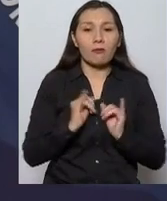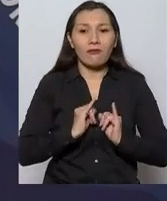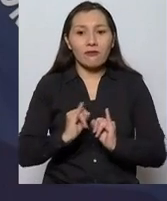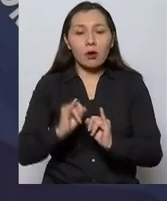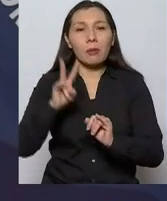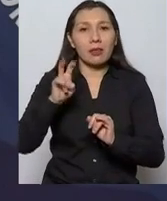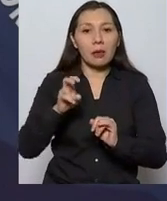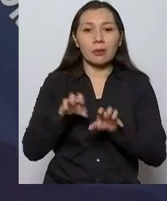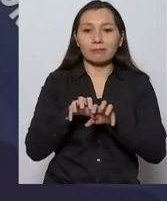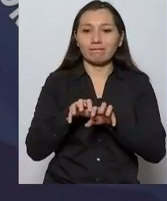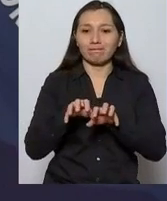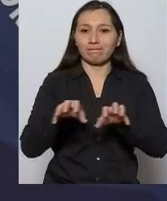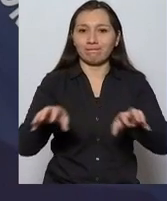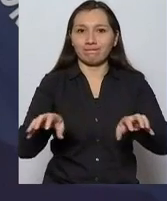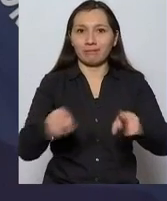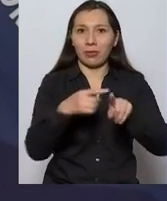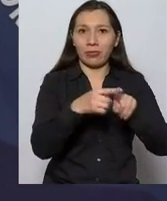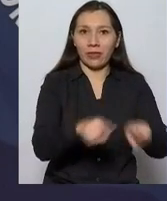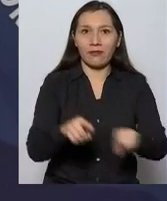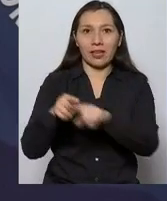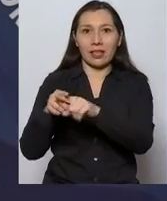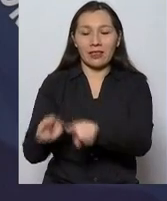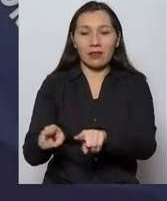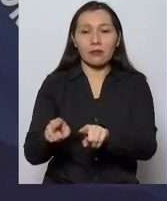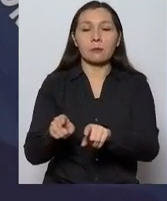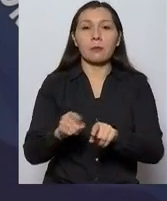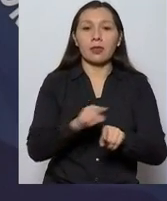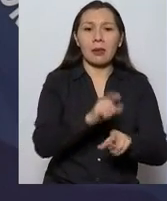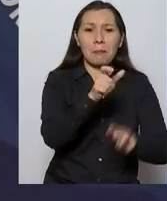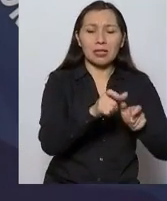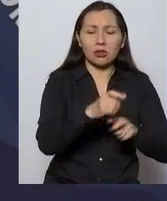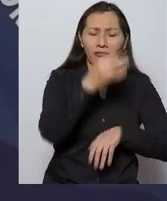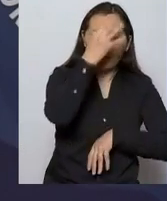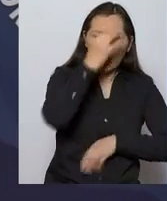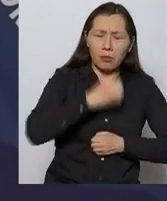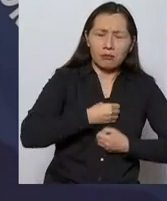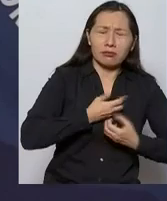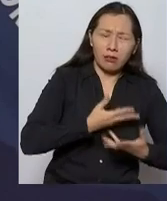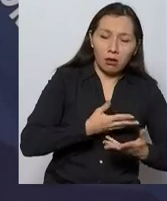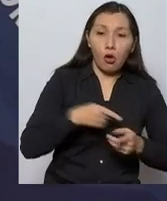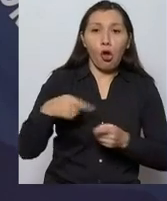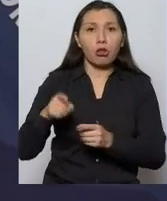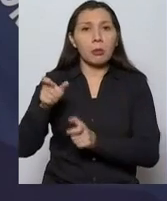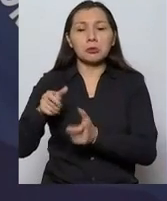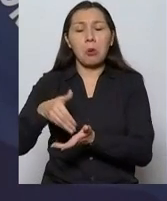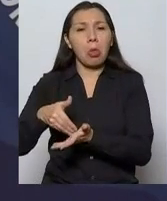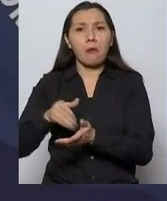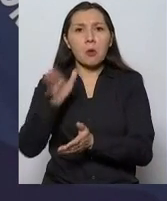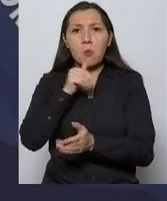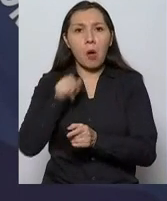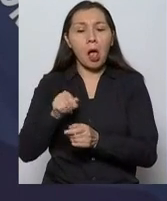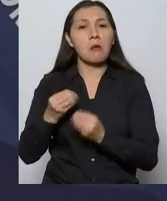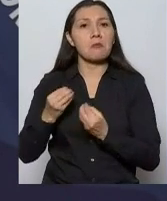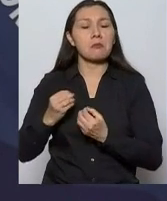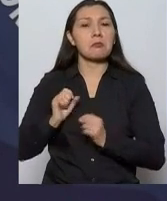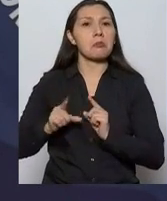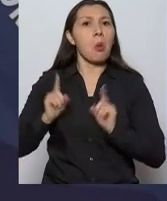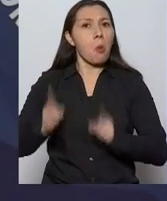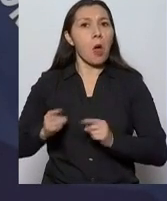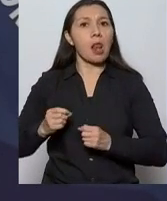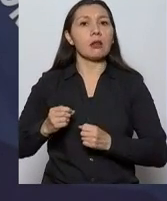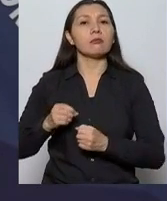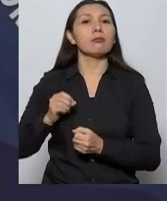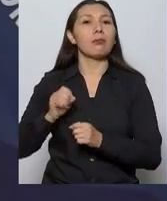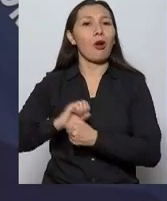vez, separar estos casos entre sintomáticos y asintomáticos. ¿Por qué? Porque